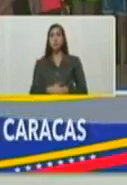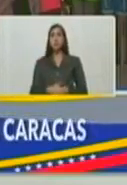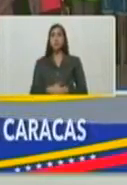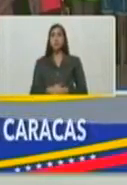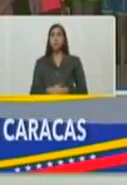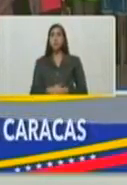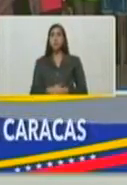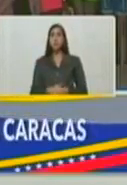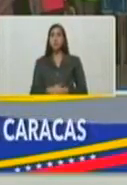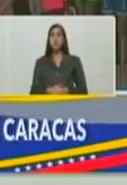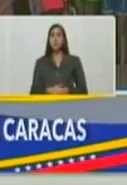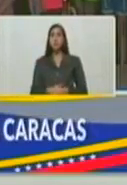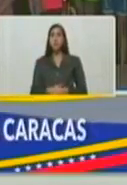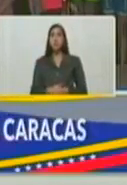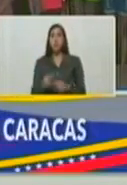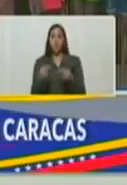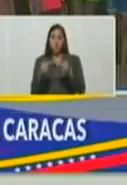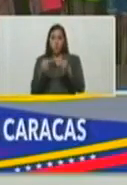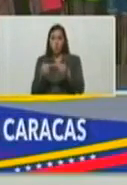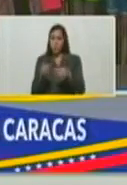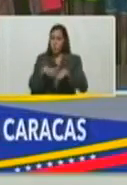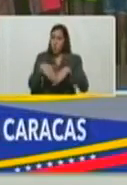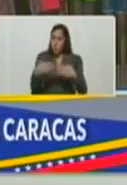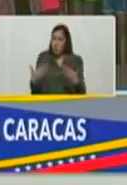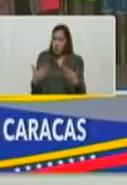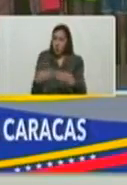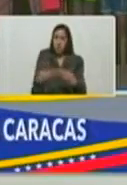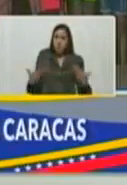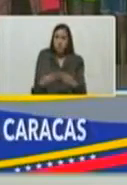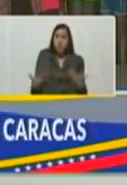Tengo el botón para prender